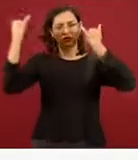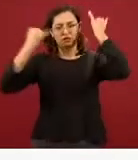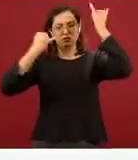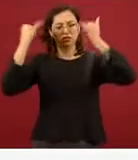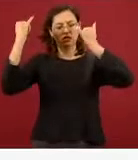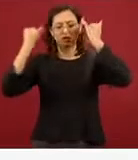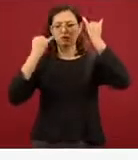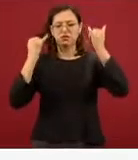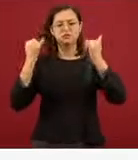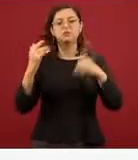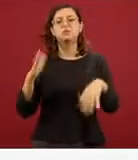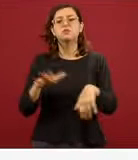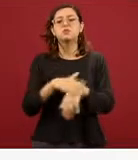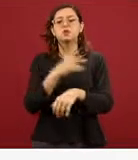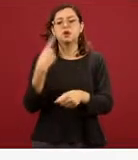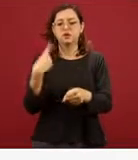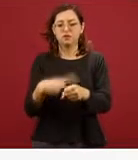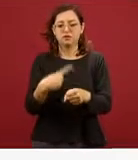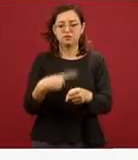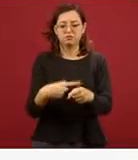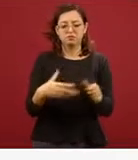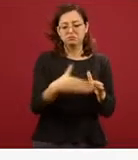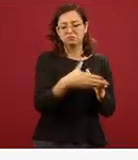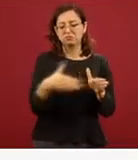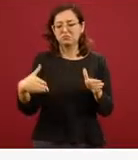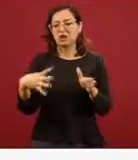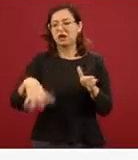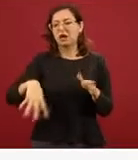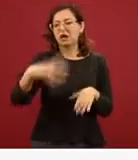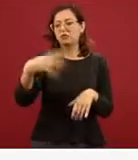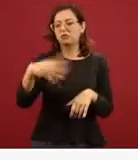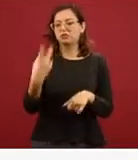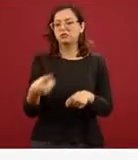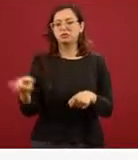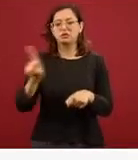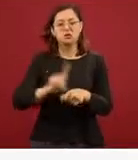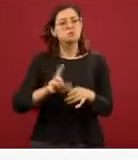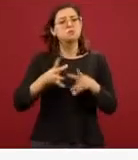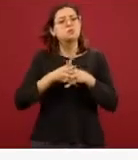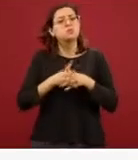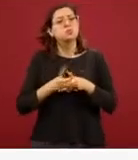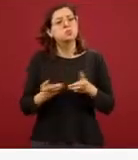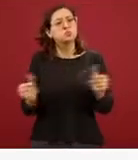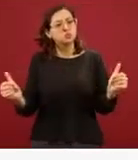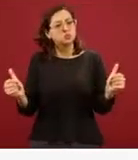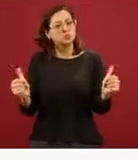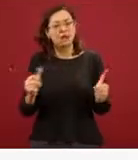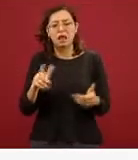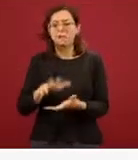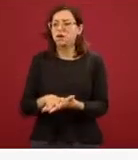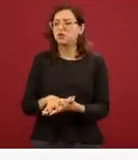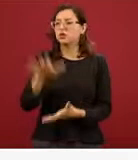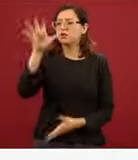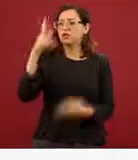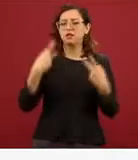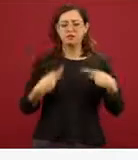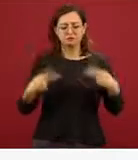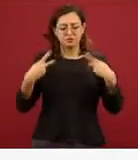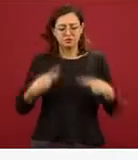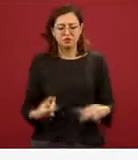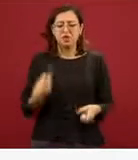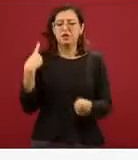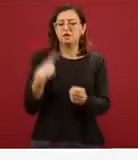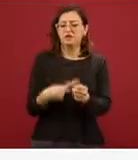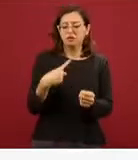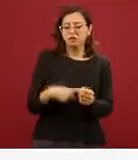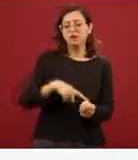dura aproximadamente 14 días y se resuelve de manera espontánea en la gran mayoría de las personas. Entonces, de esta